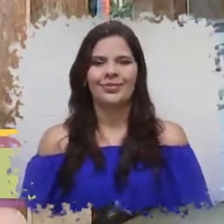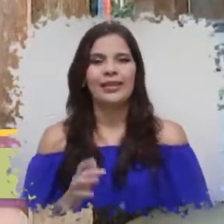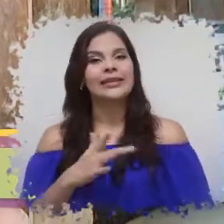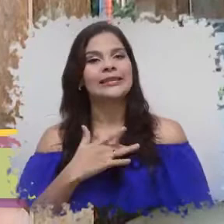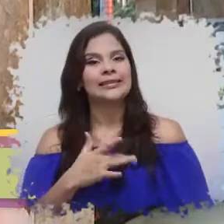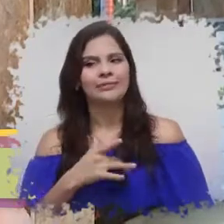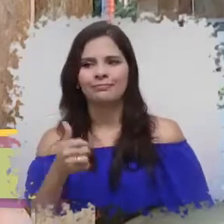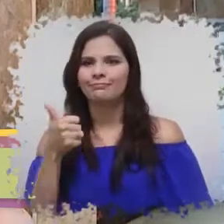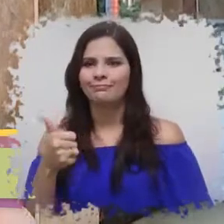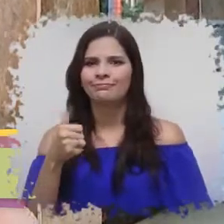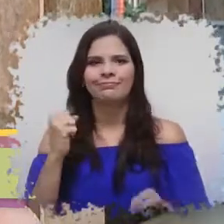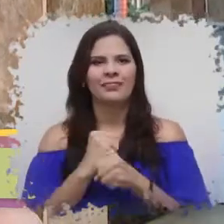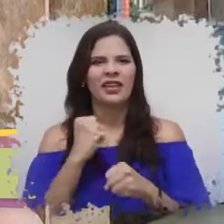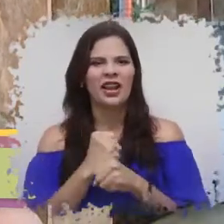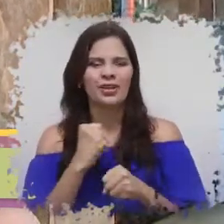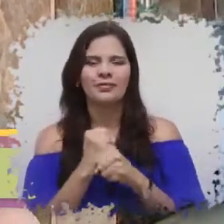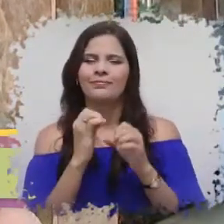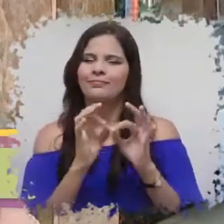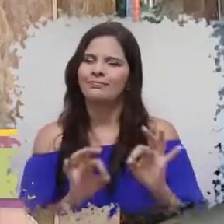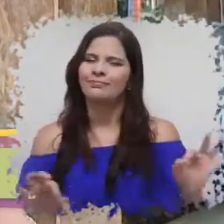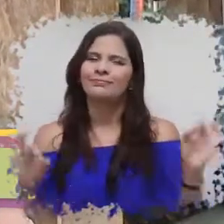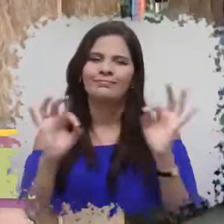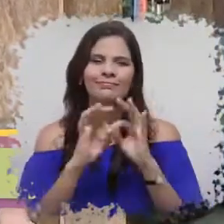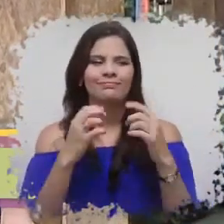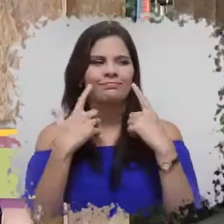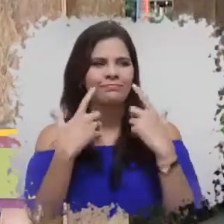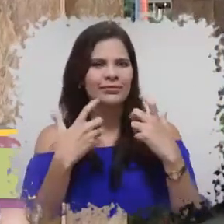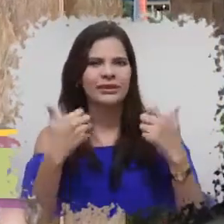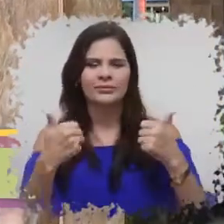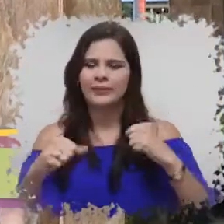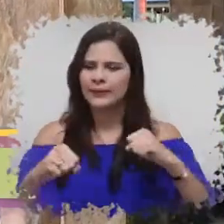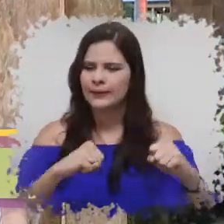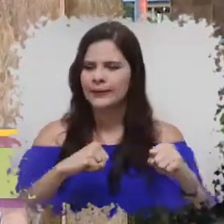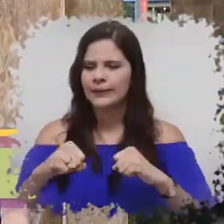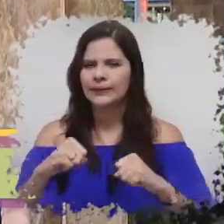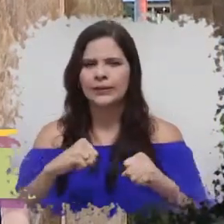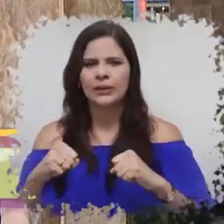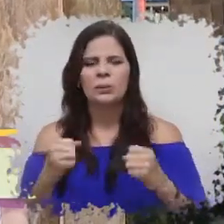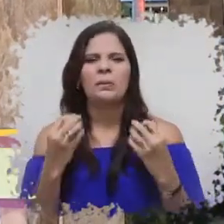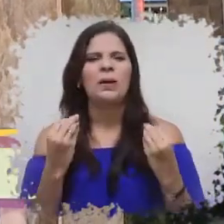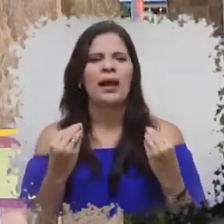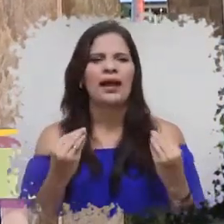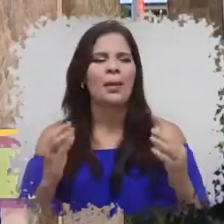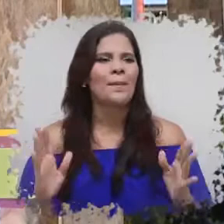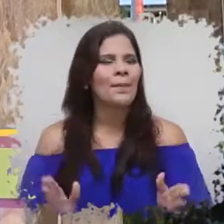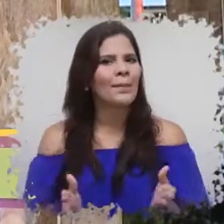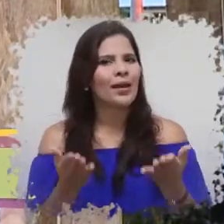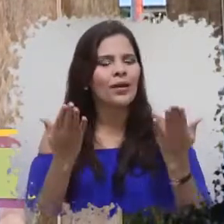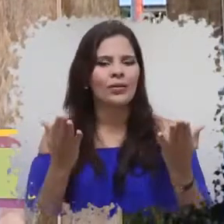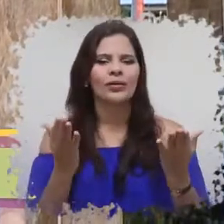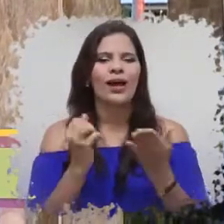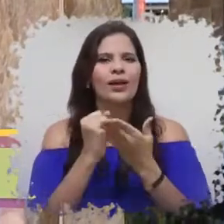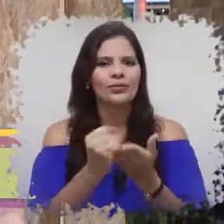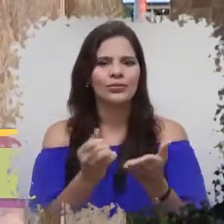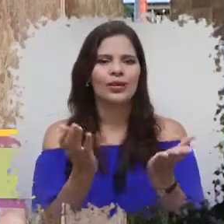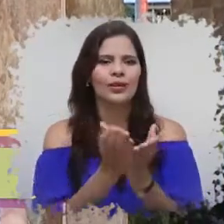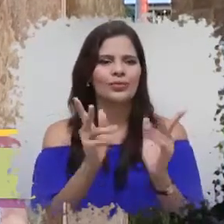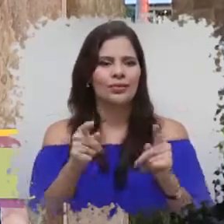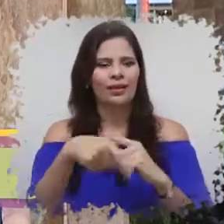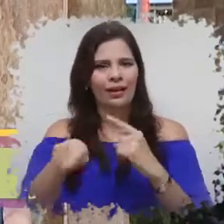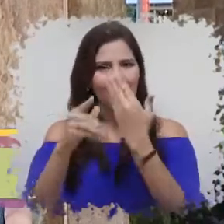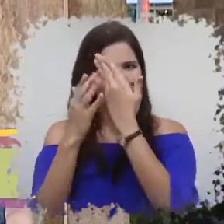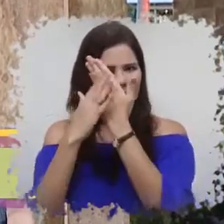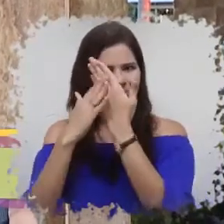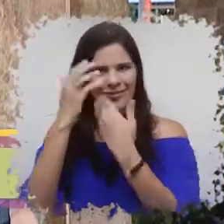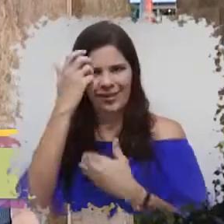en la rendición de cuentas, un trabajo importante para mejorar el rendimiento de los estudiantes